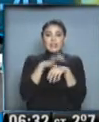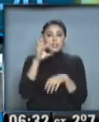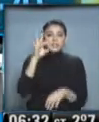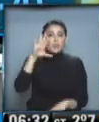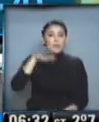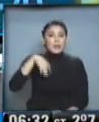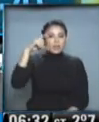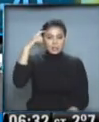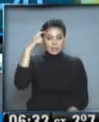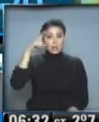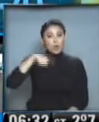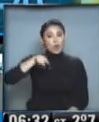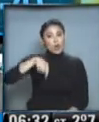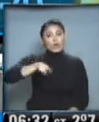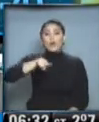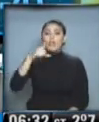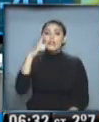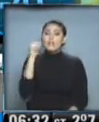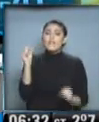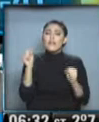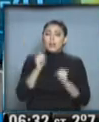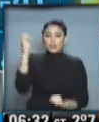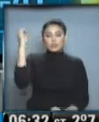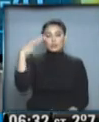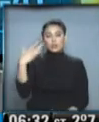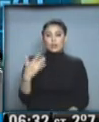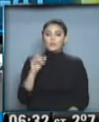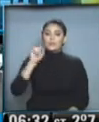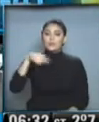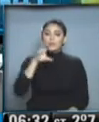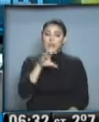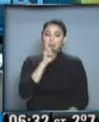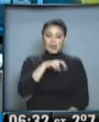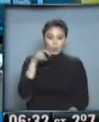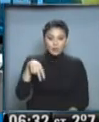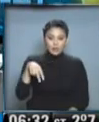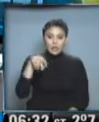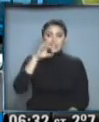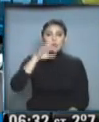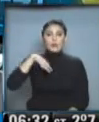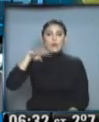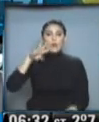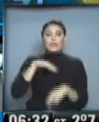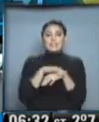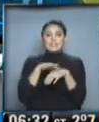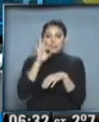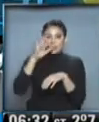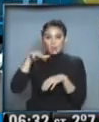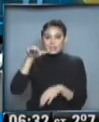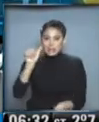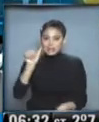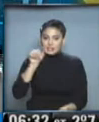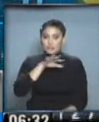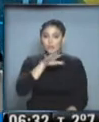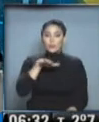cero. Hoy tienen otra jornada a pleno sol pero con muy bajas temperaturas. En Neuquén, 4 bajo cero y 6 bajo cero la sensación térmica.